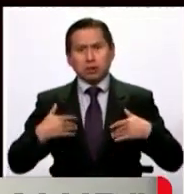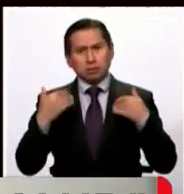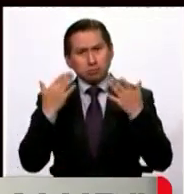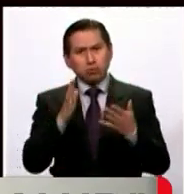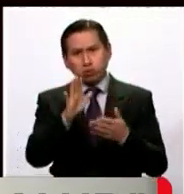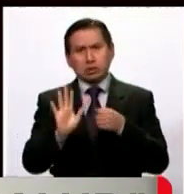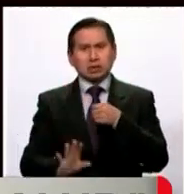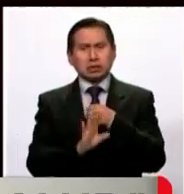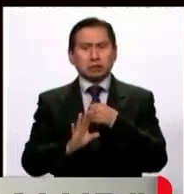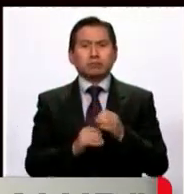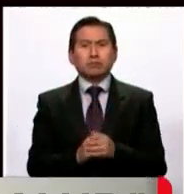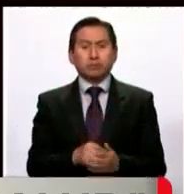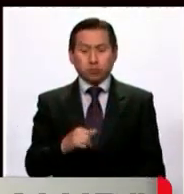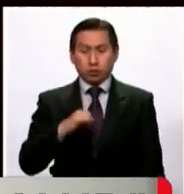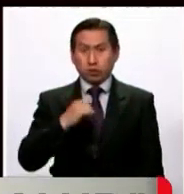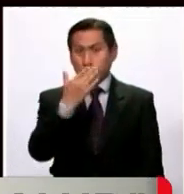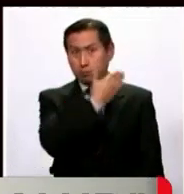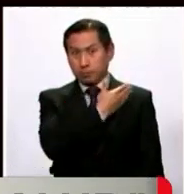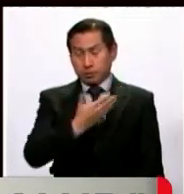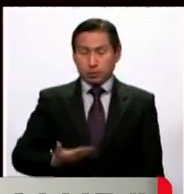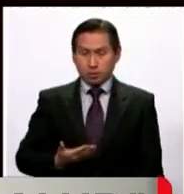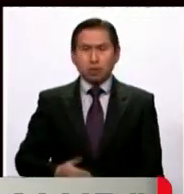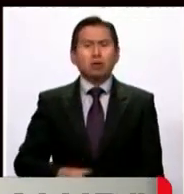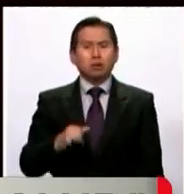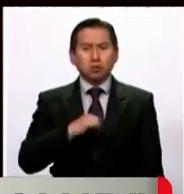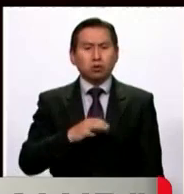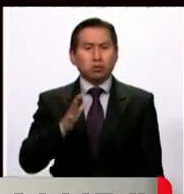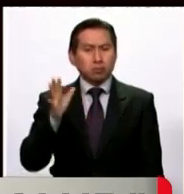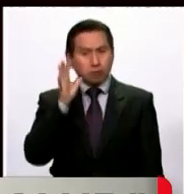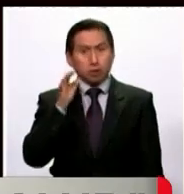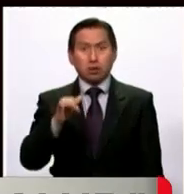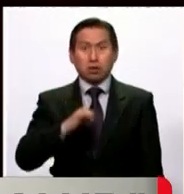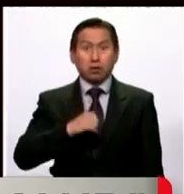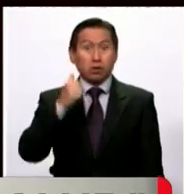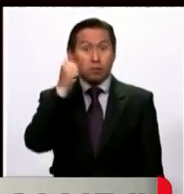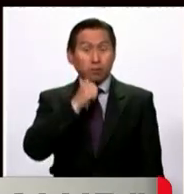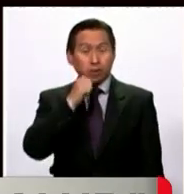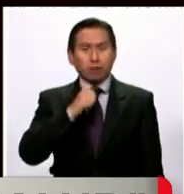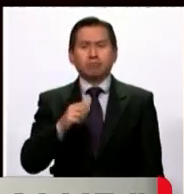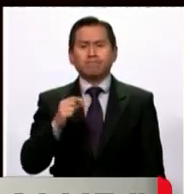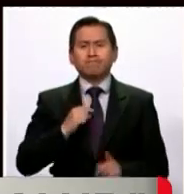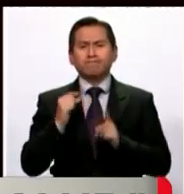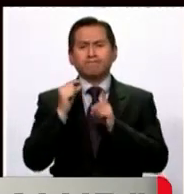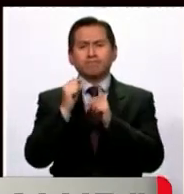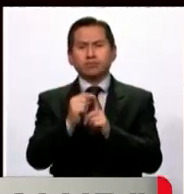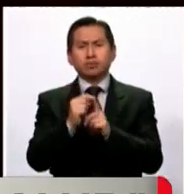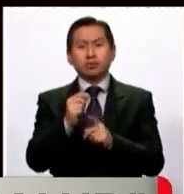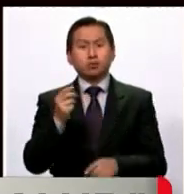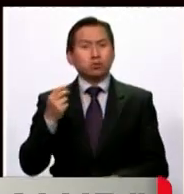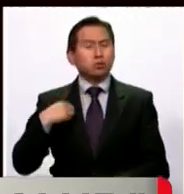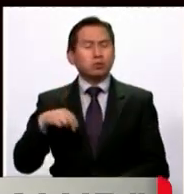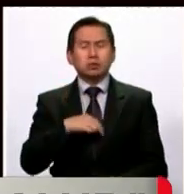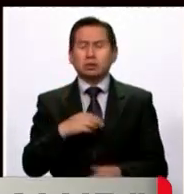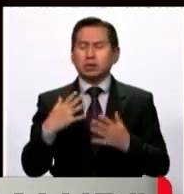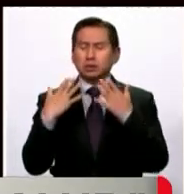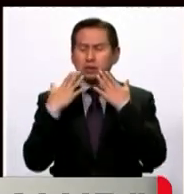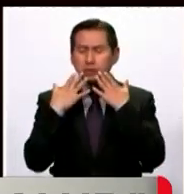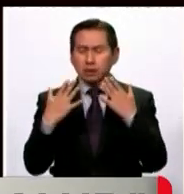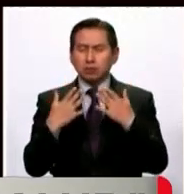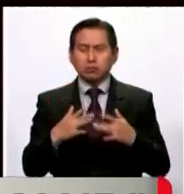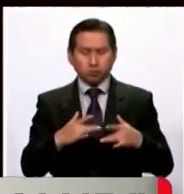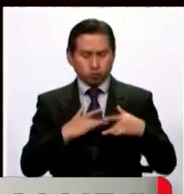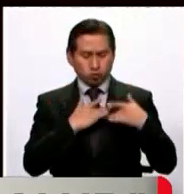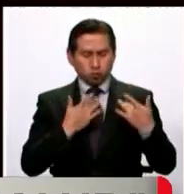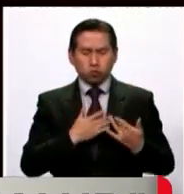como presidenta, pero también como madre y mujer, les digo que les estamos agradecidos de